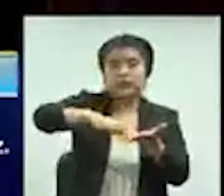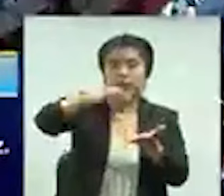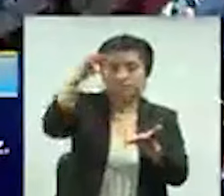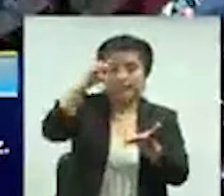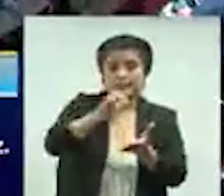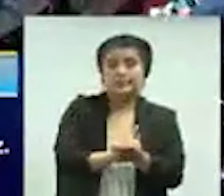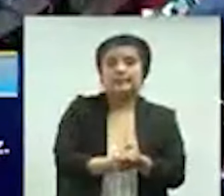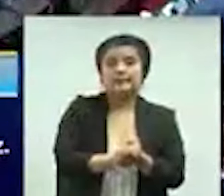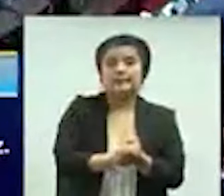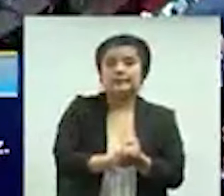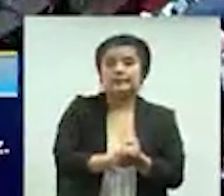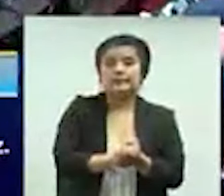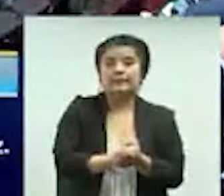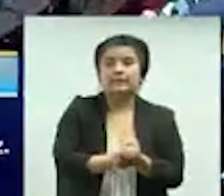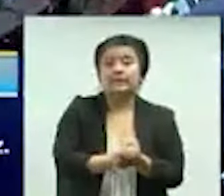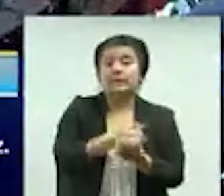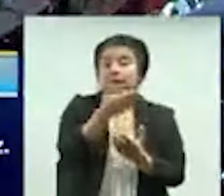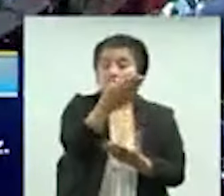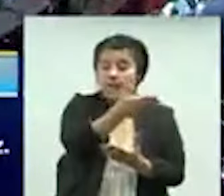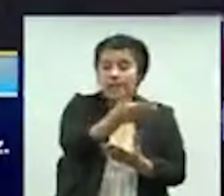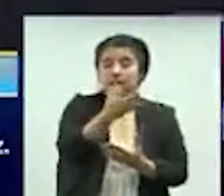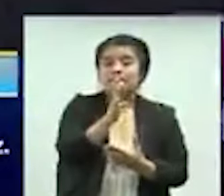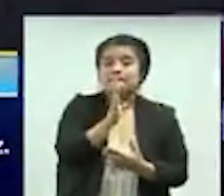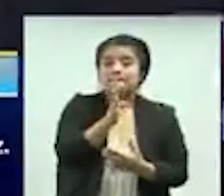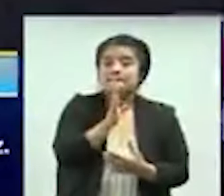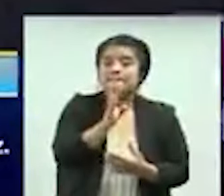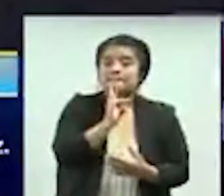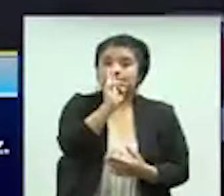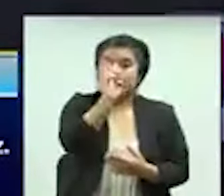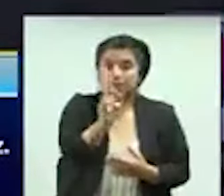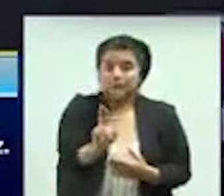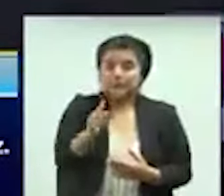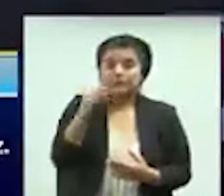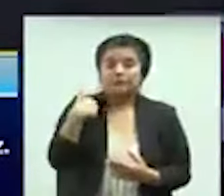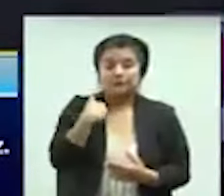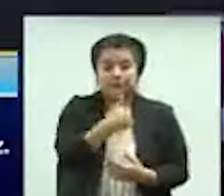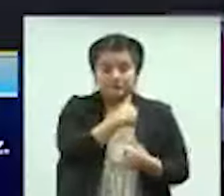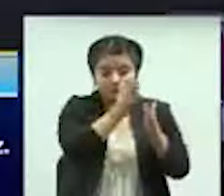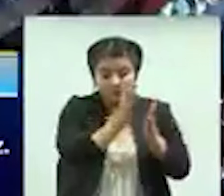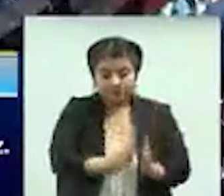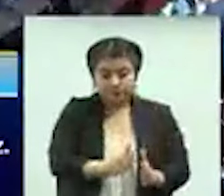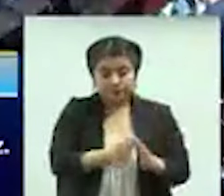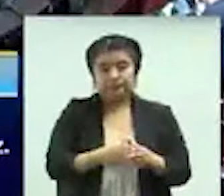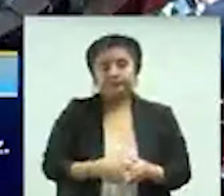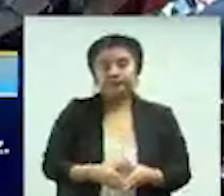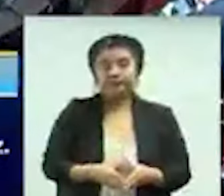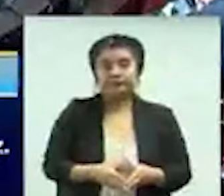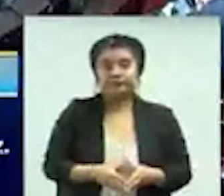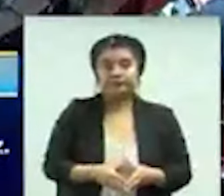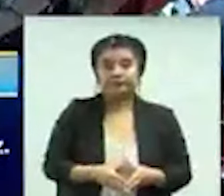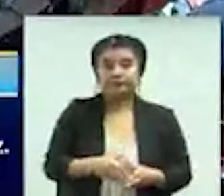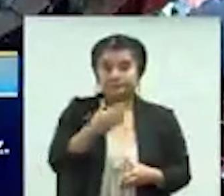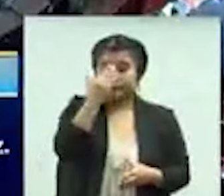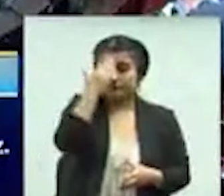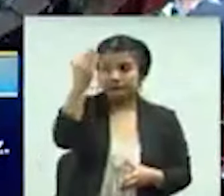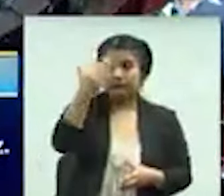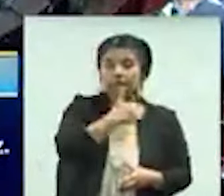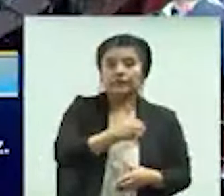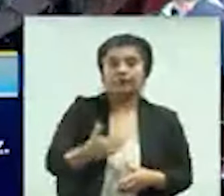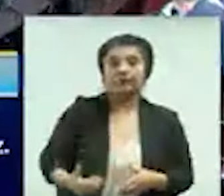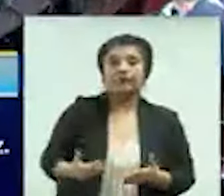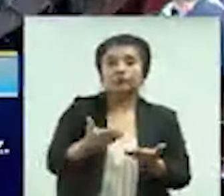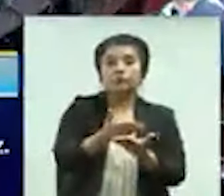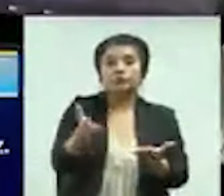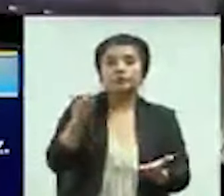Tiene la palabra el señor ministro de Relaciones Exteriores para respuesta a la pregunta formulada. Gracias, señor presidente.